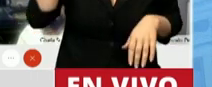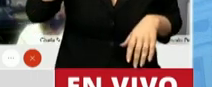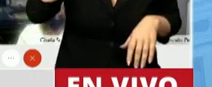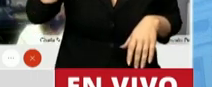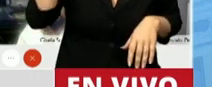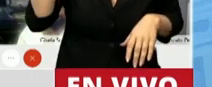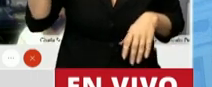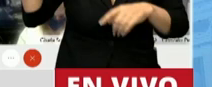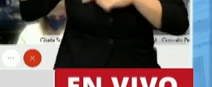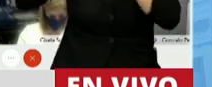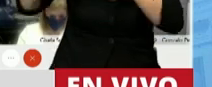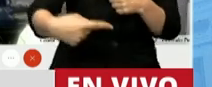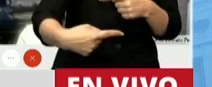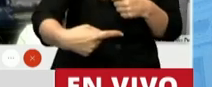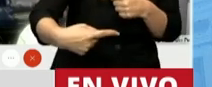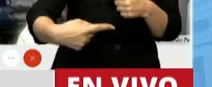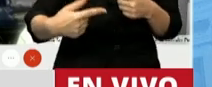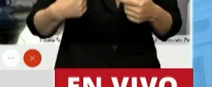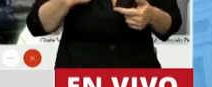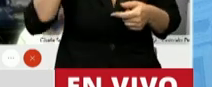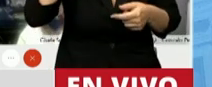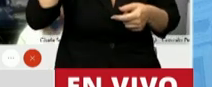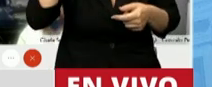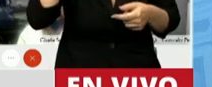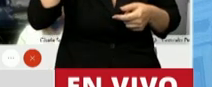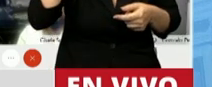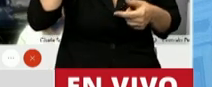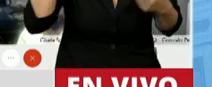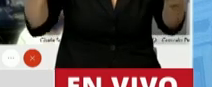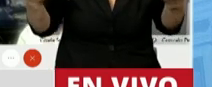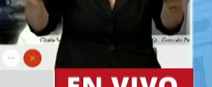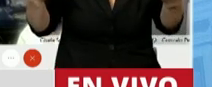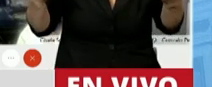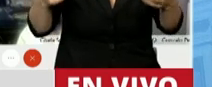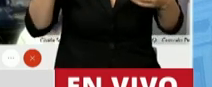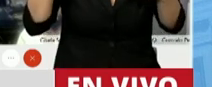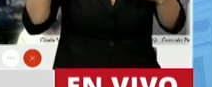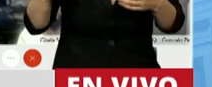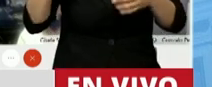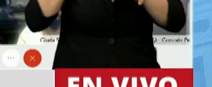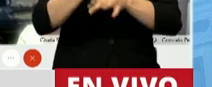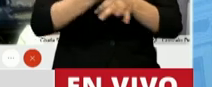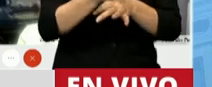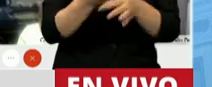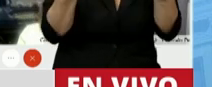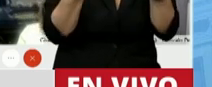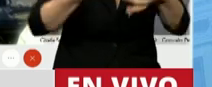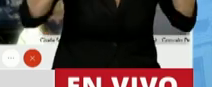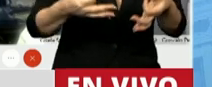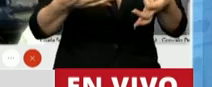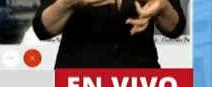desciendo, de la cual creo que se igualaba por una educación de calidad en la educación